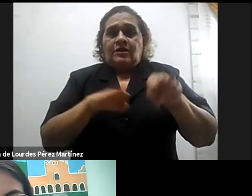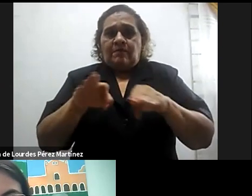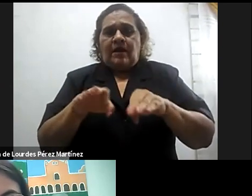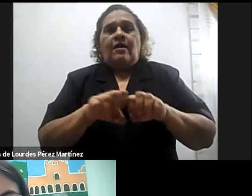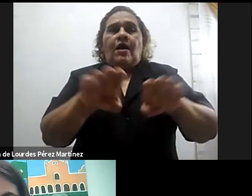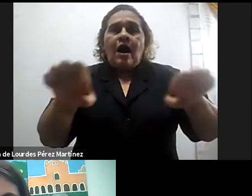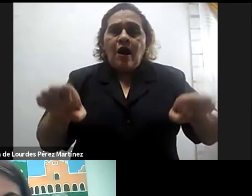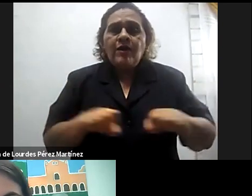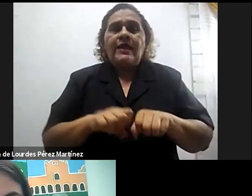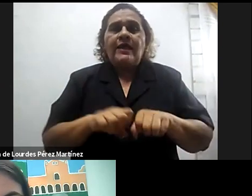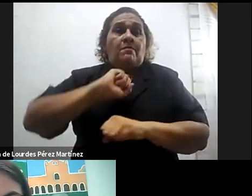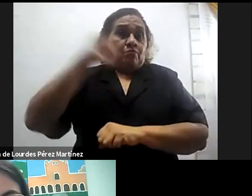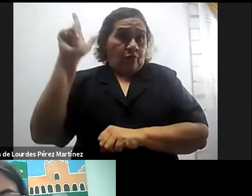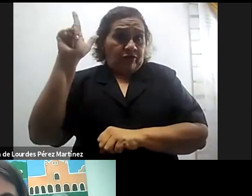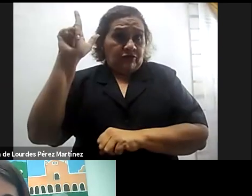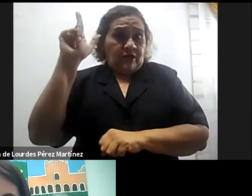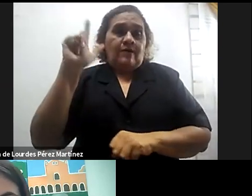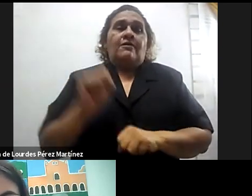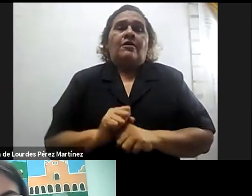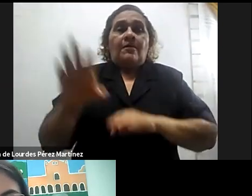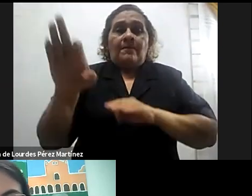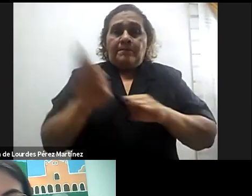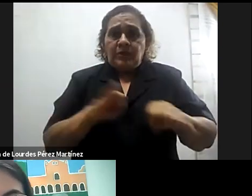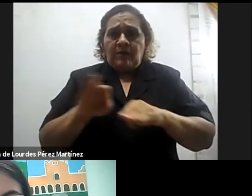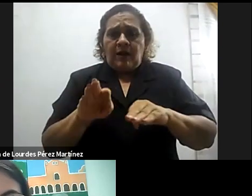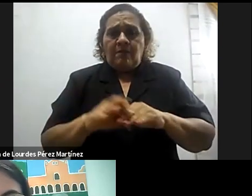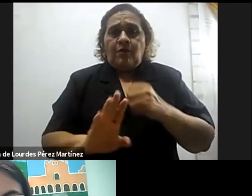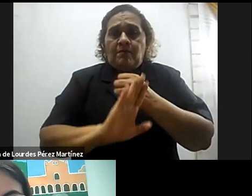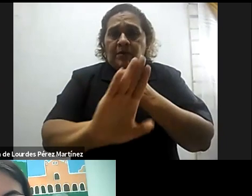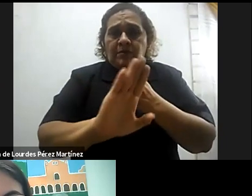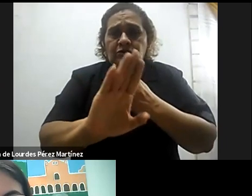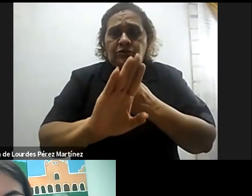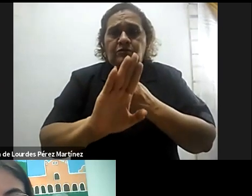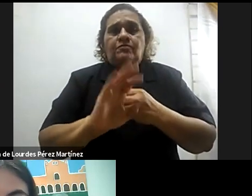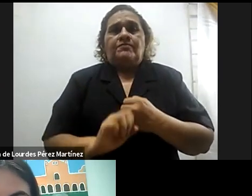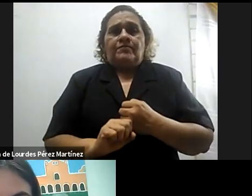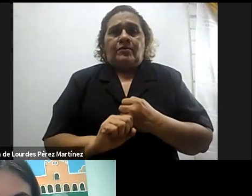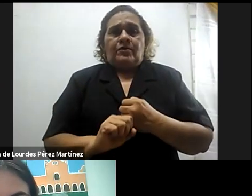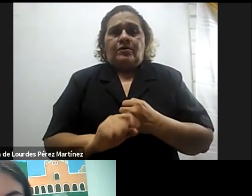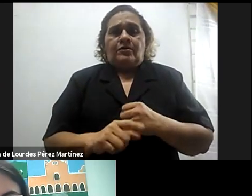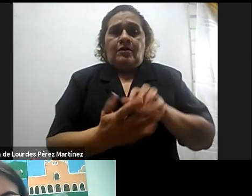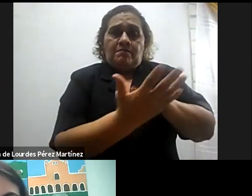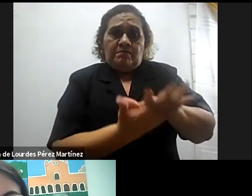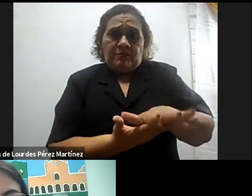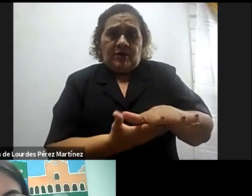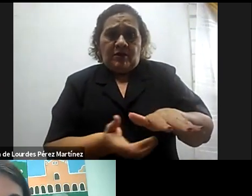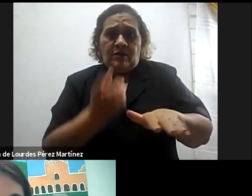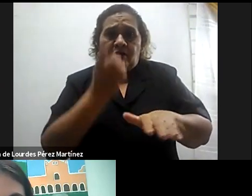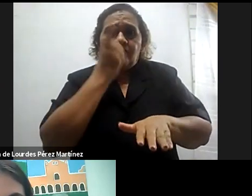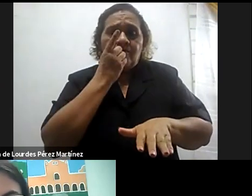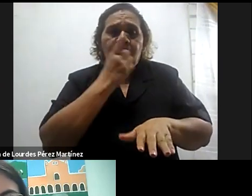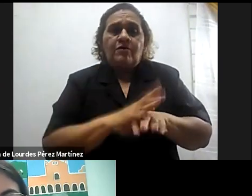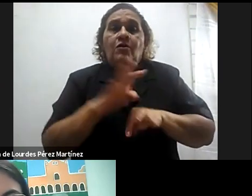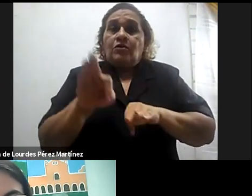equipo profesional trabajando por la prevención del pie diabético,